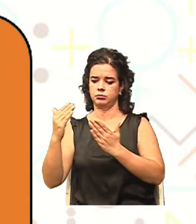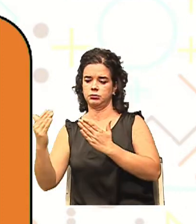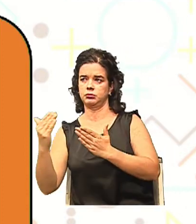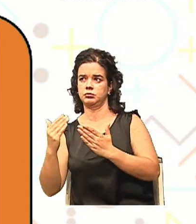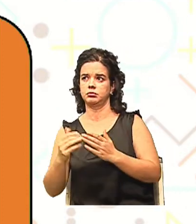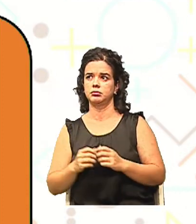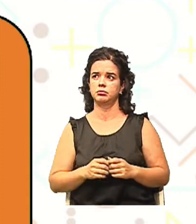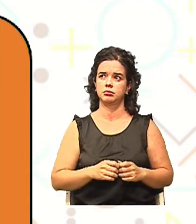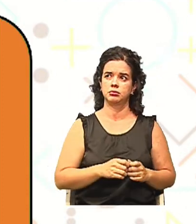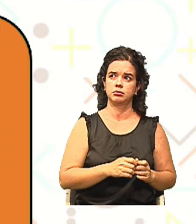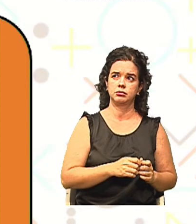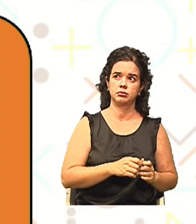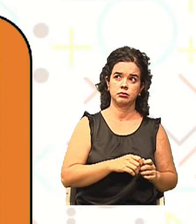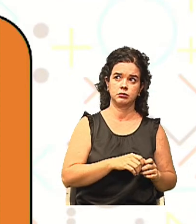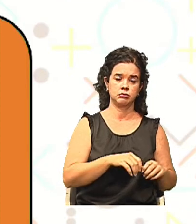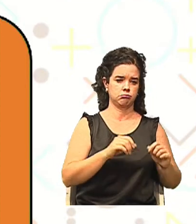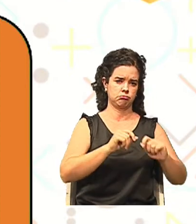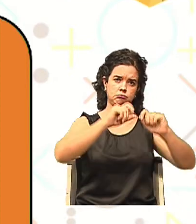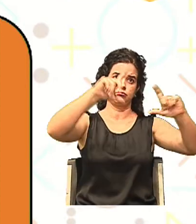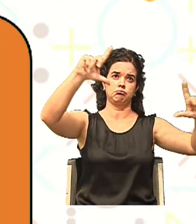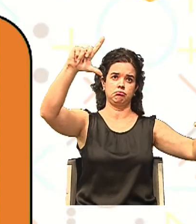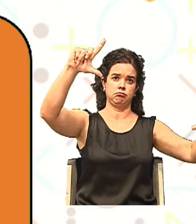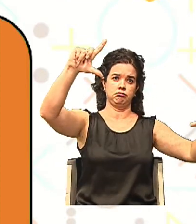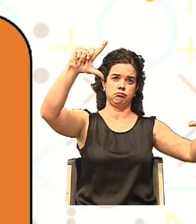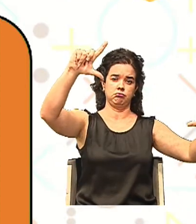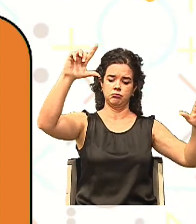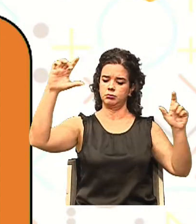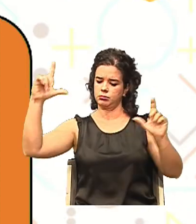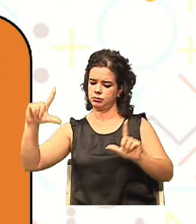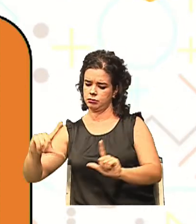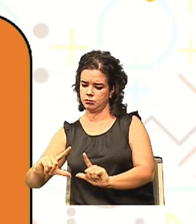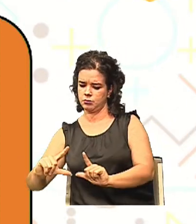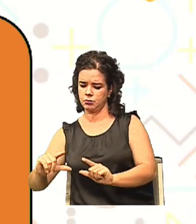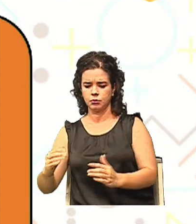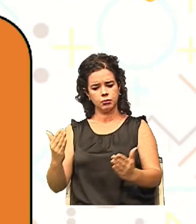con respecto a las medidas del triángulo menor,